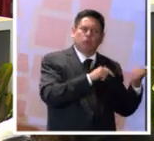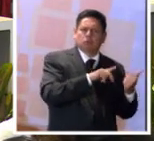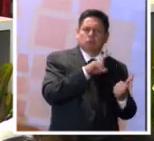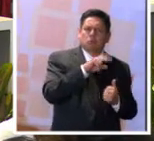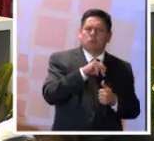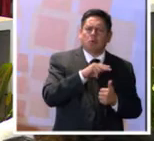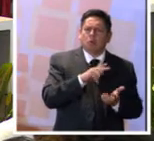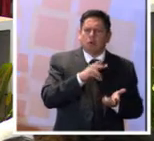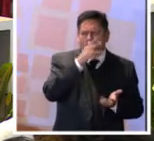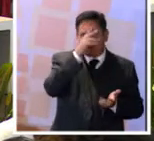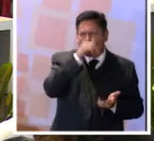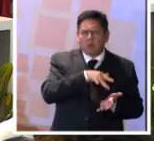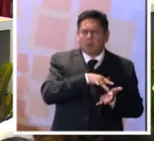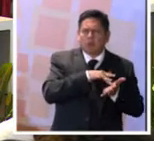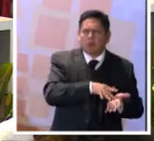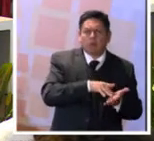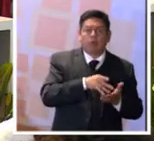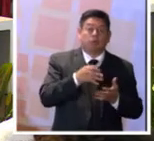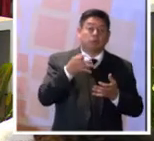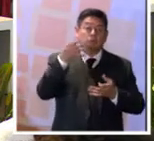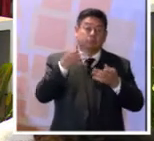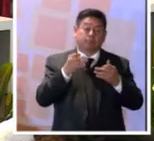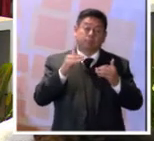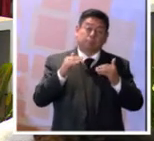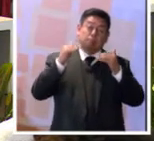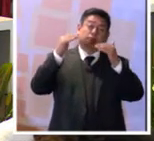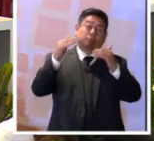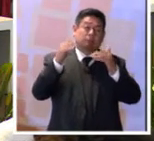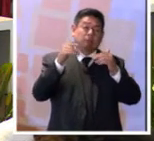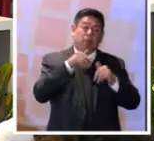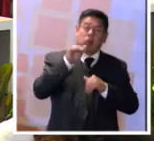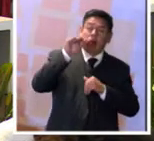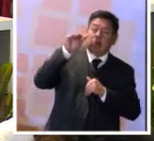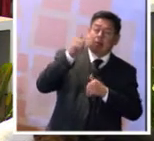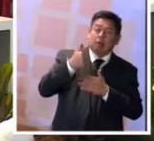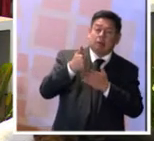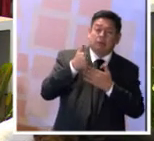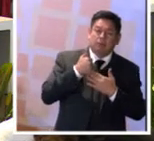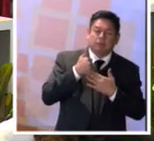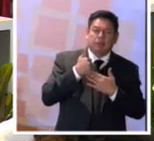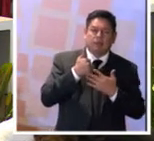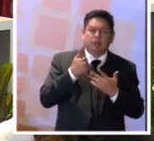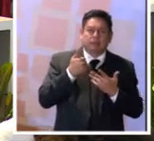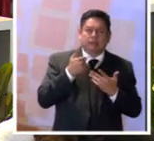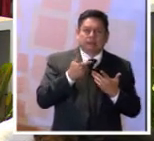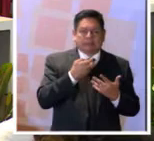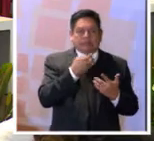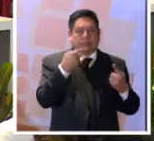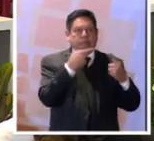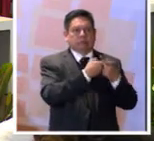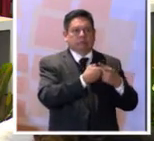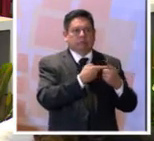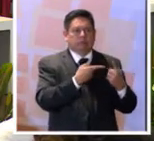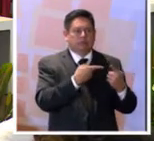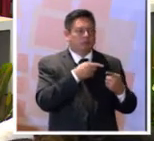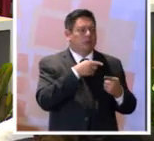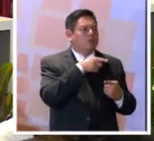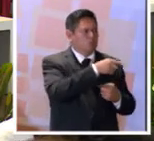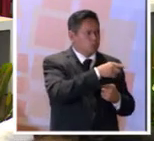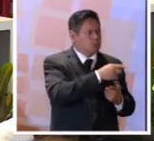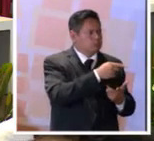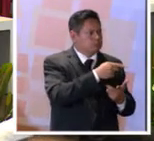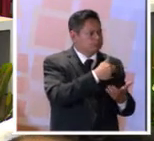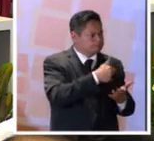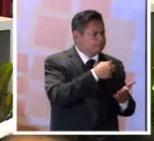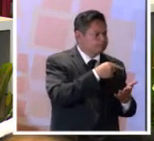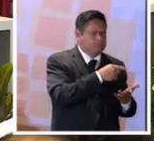tu experiencia en estos casos exitosos, aun cuando en otros estados desgraciadamente hubo